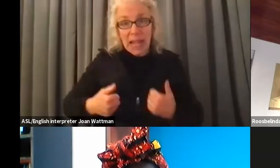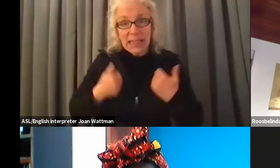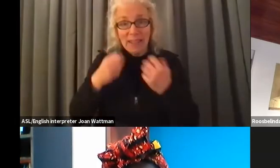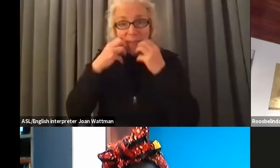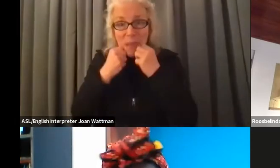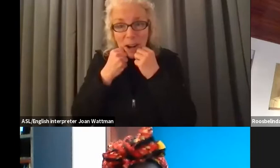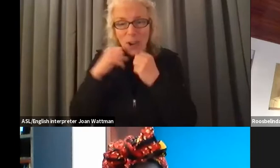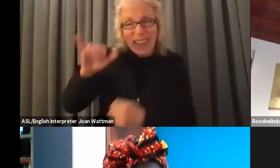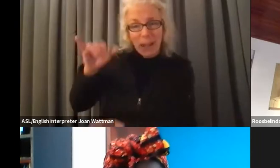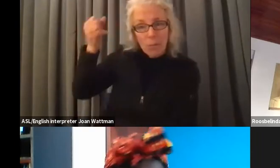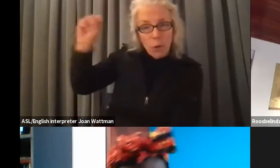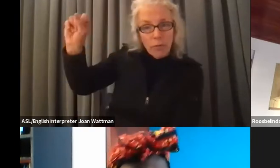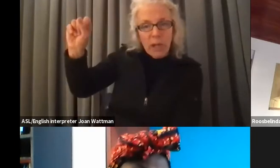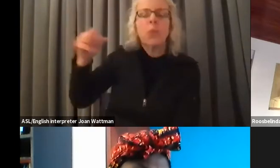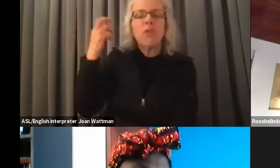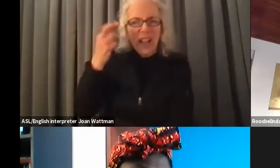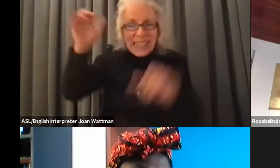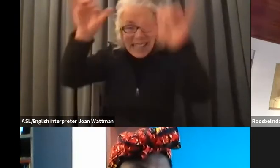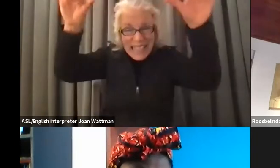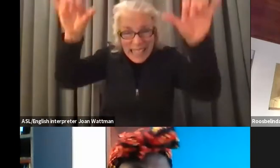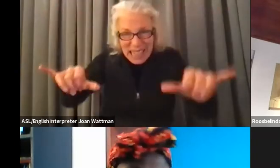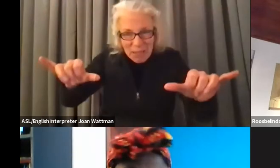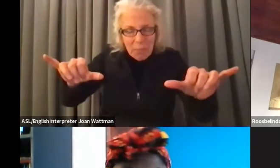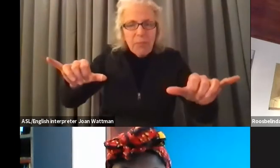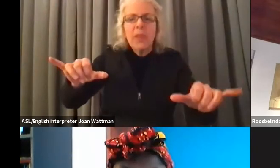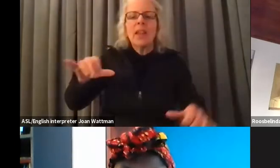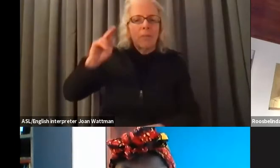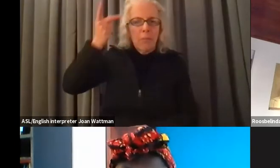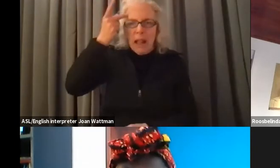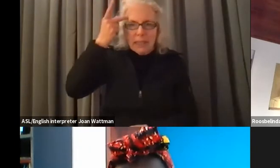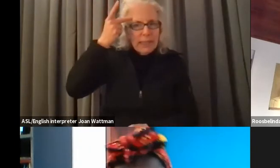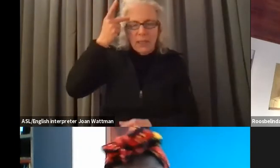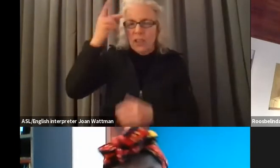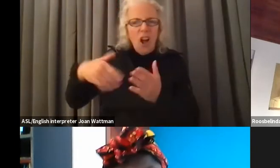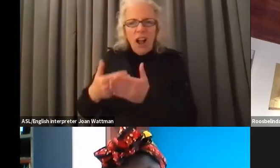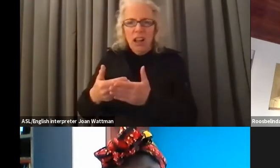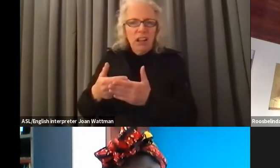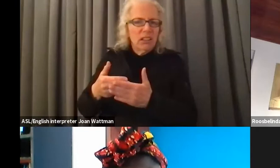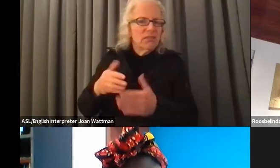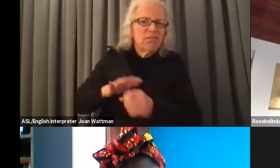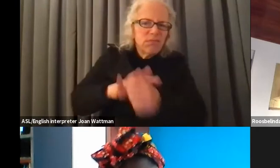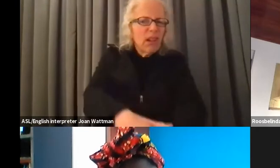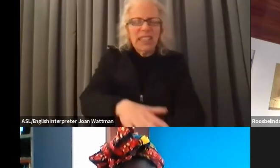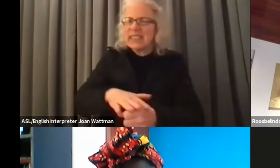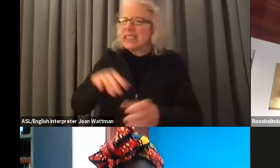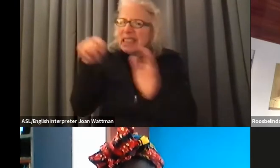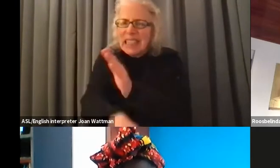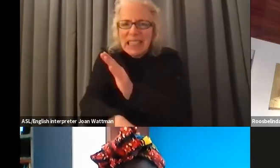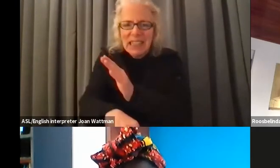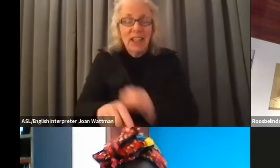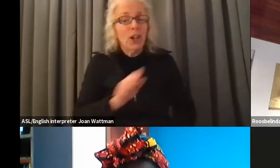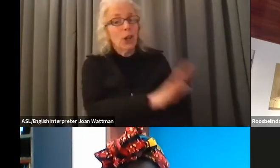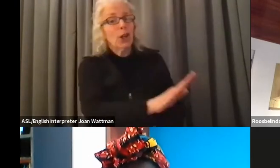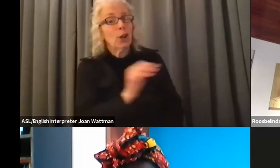sus formas. En su práctica diaria y en su visión política, es un modelo para cultivar el cuidado de la